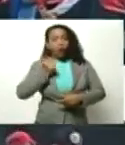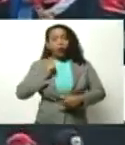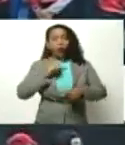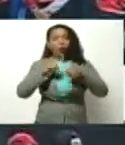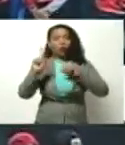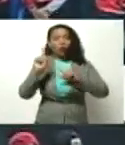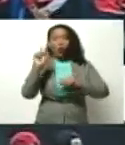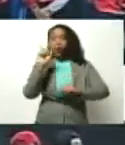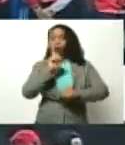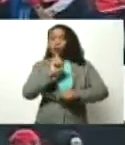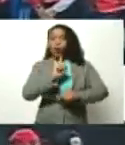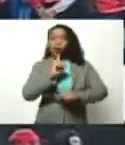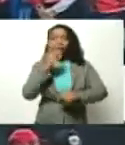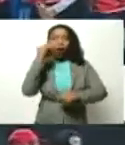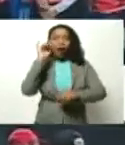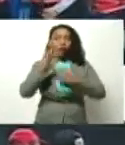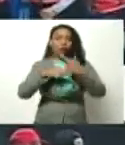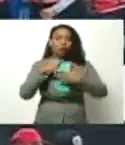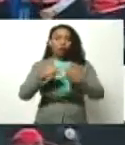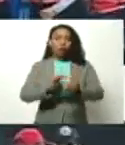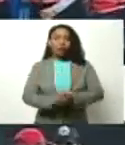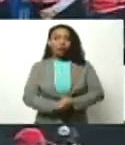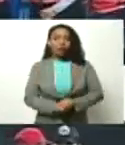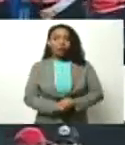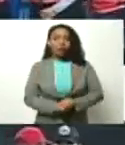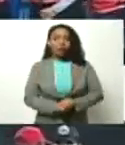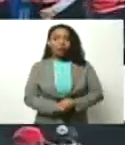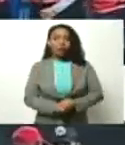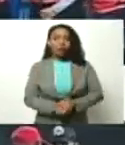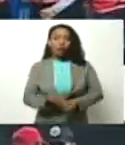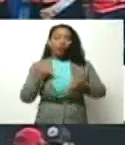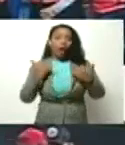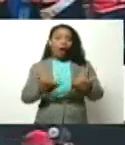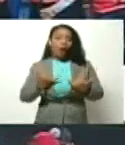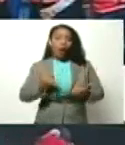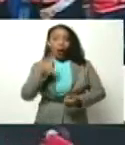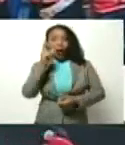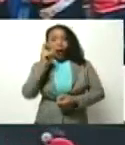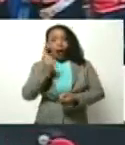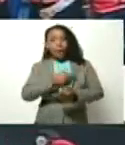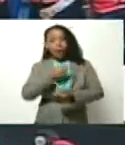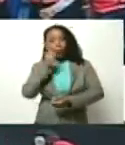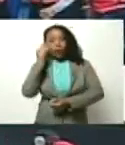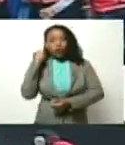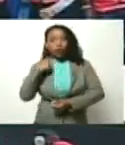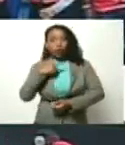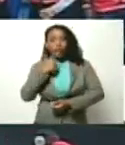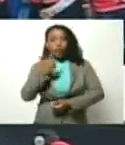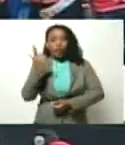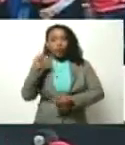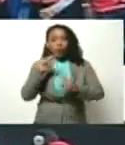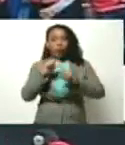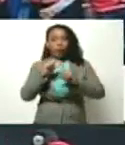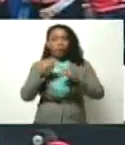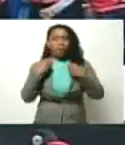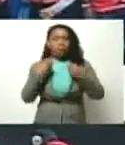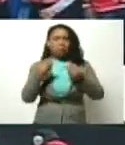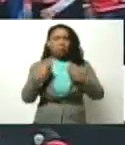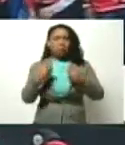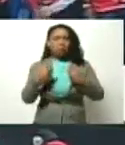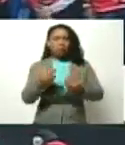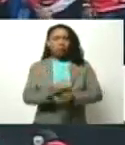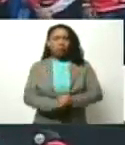otro que no lo sea ahora hermanos y hermanas digo esto digo esto para